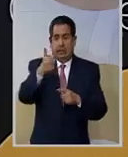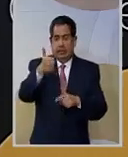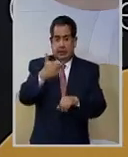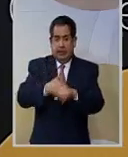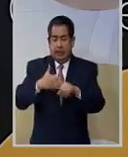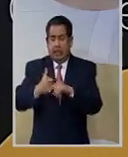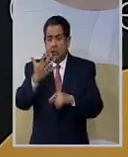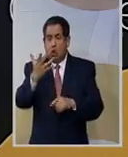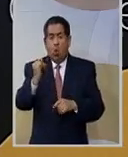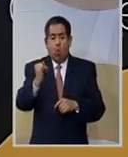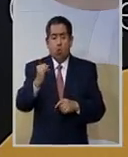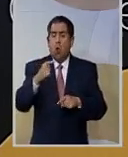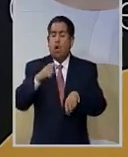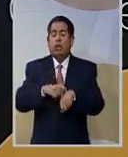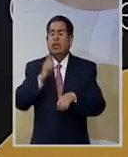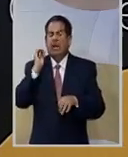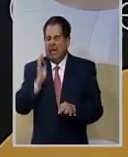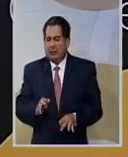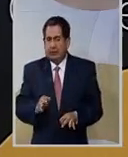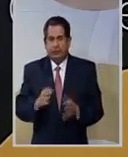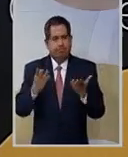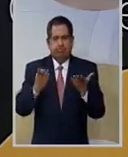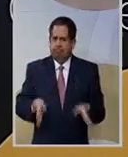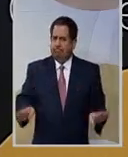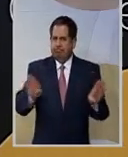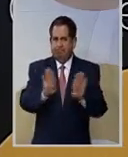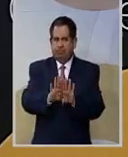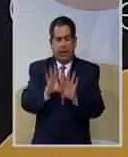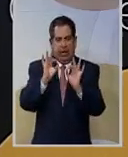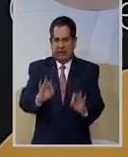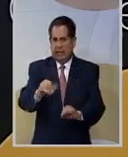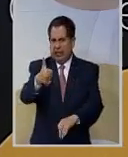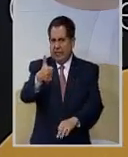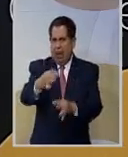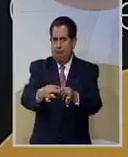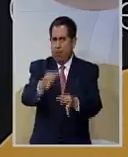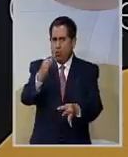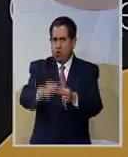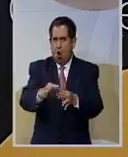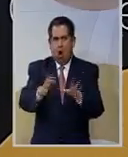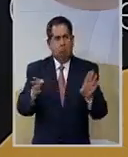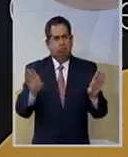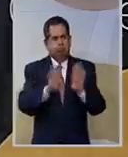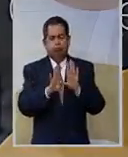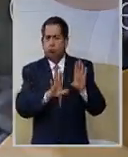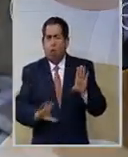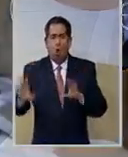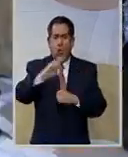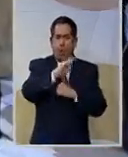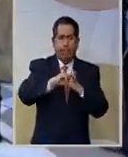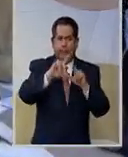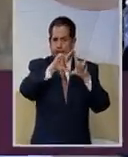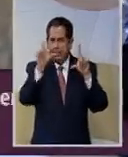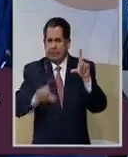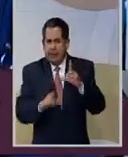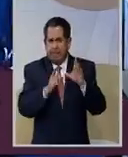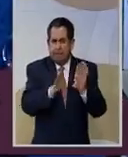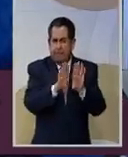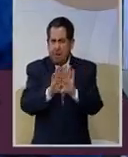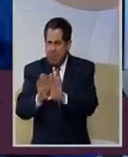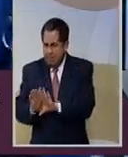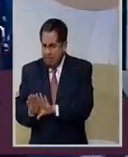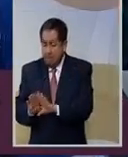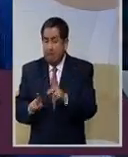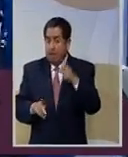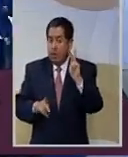5 de junio es la hora de cierre de las casillas electorales en todo el país, pero hay que recordar también